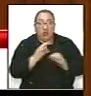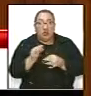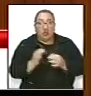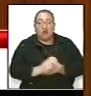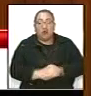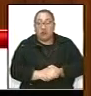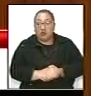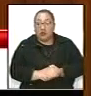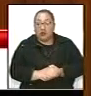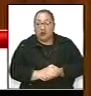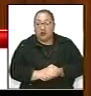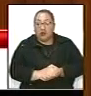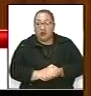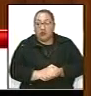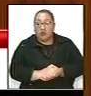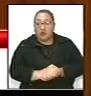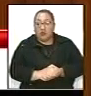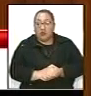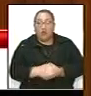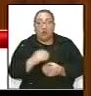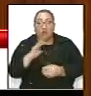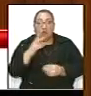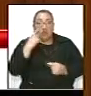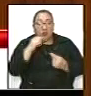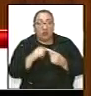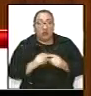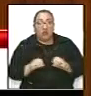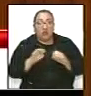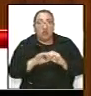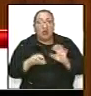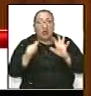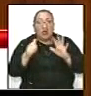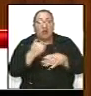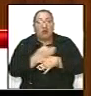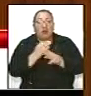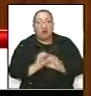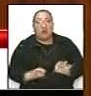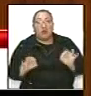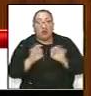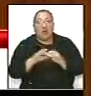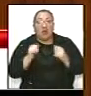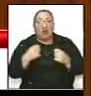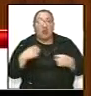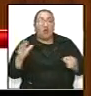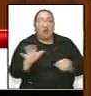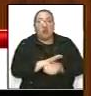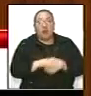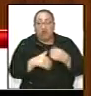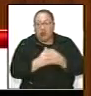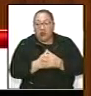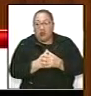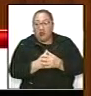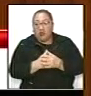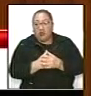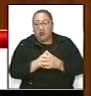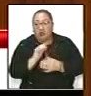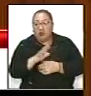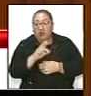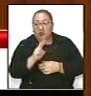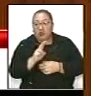mencionar que de los 4 objetivos estratégicos, las 6 metas emblemáticas, hoy nos ocuparemos de los